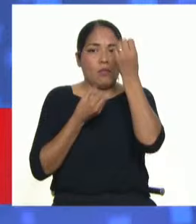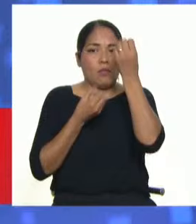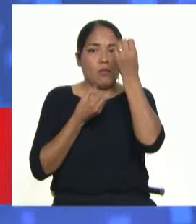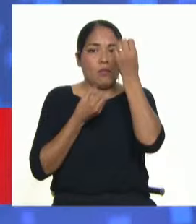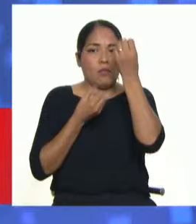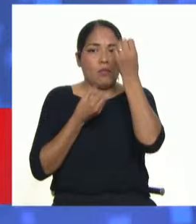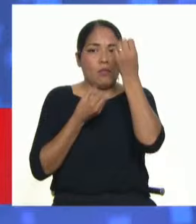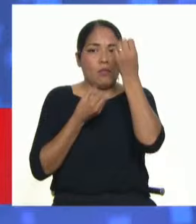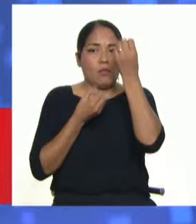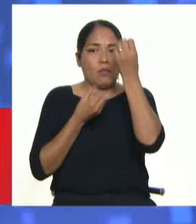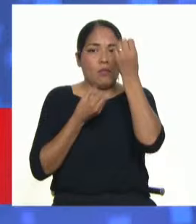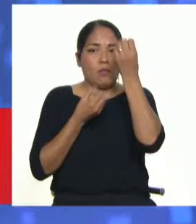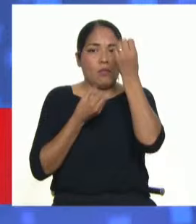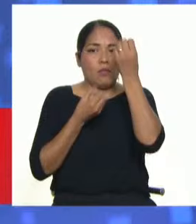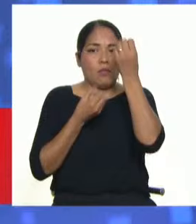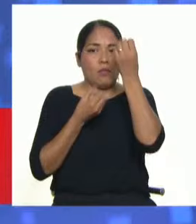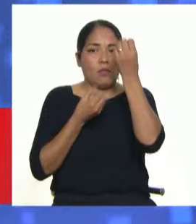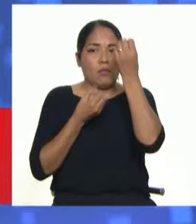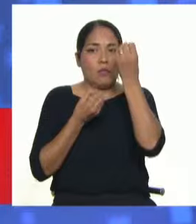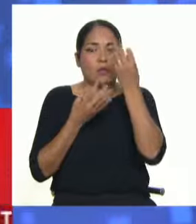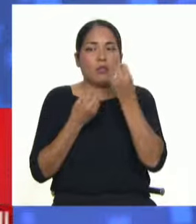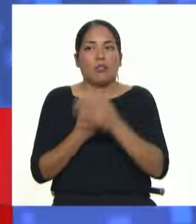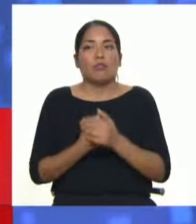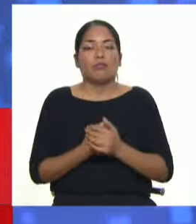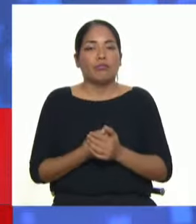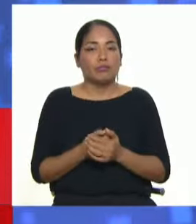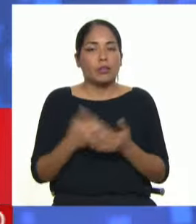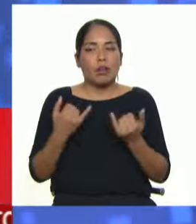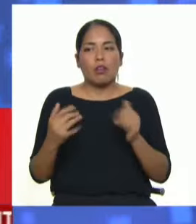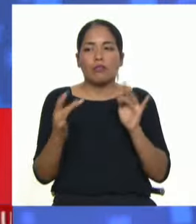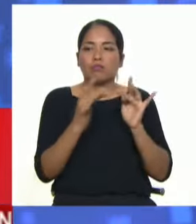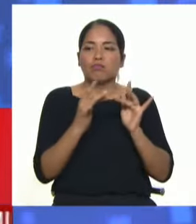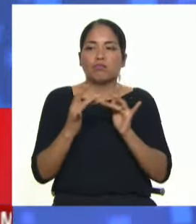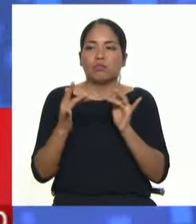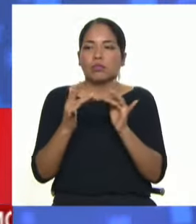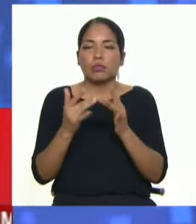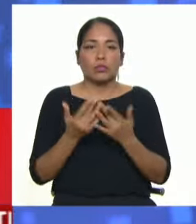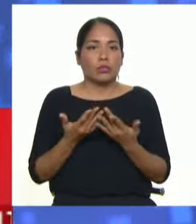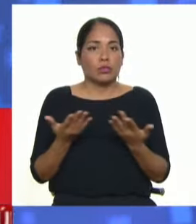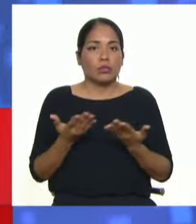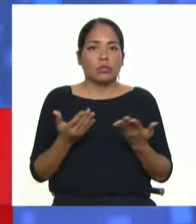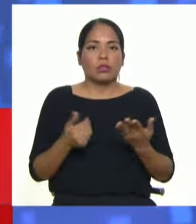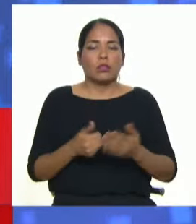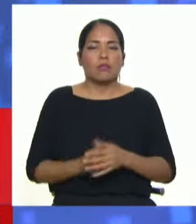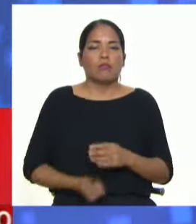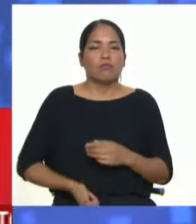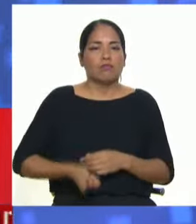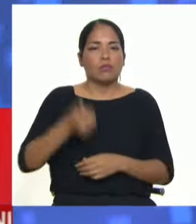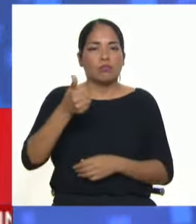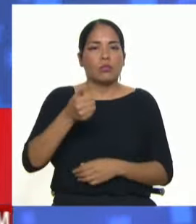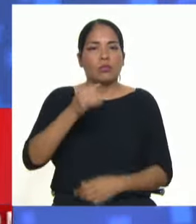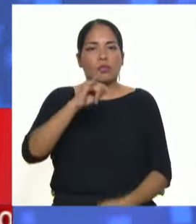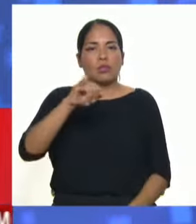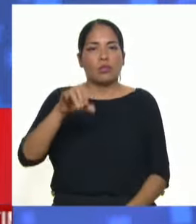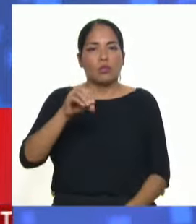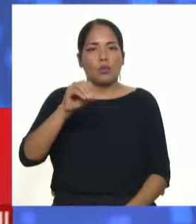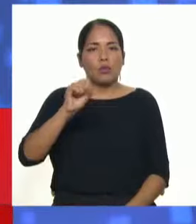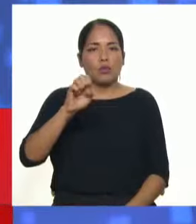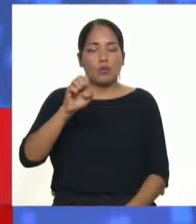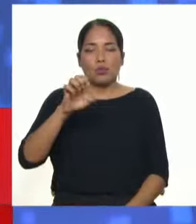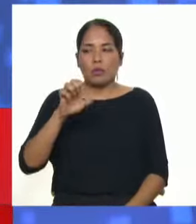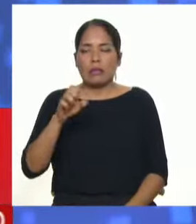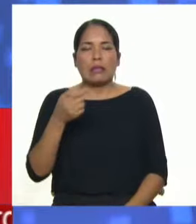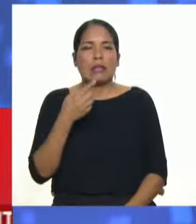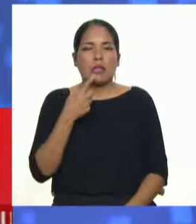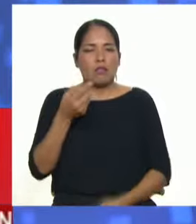Bien, vamos con una información de último minuto y vamos a enlazarnos de inmediato con el subprefecto Josué Guerra para que